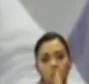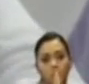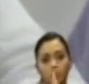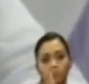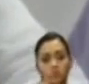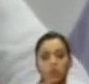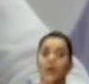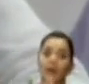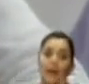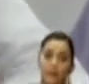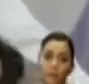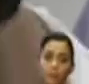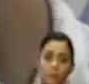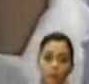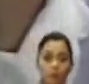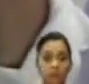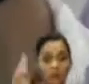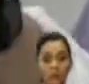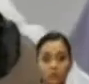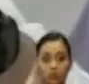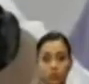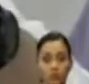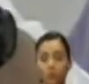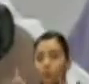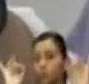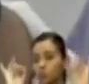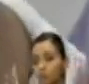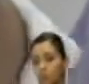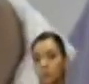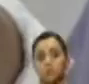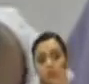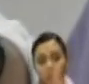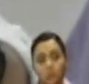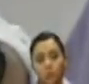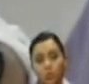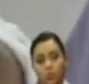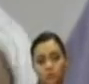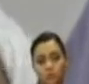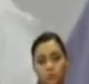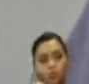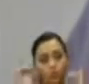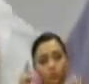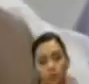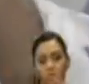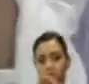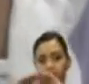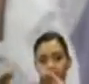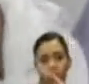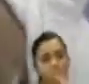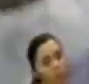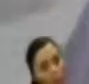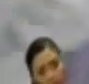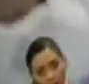corres suertudo porque tuvo altos ingresos petroleros, los municipios son recontra suertudos, porque sin hacer nada reciben